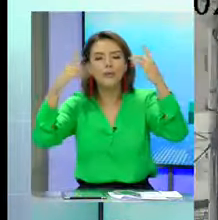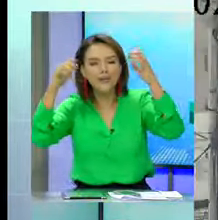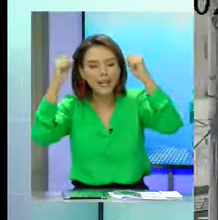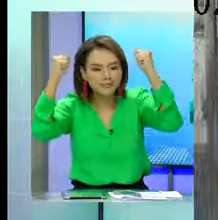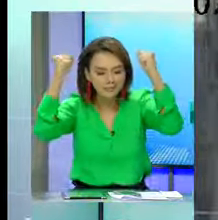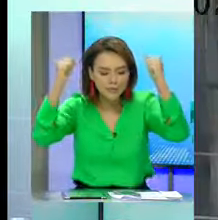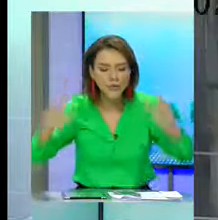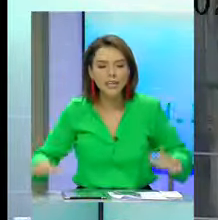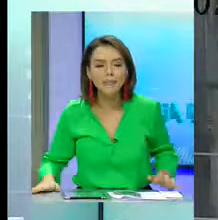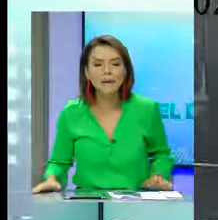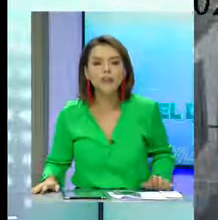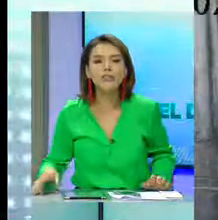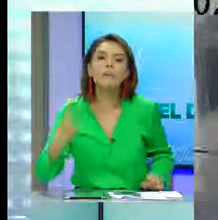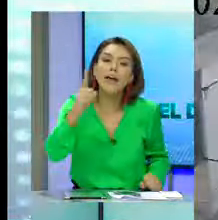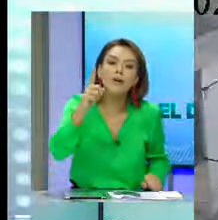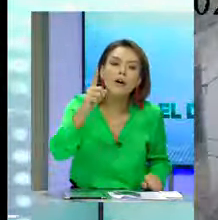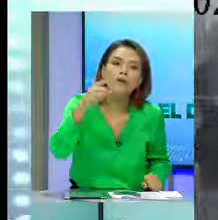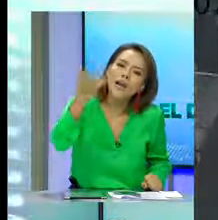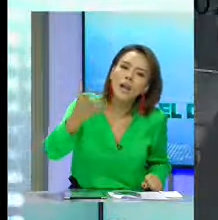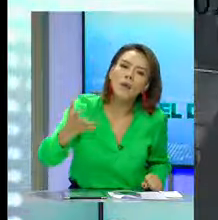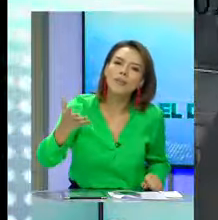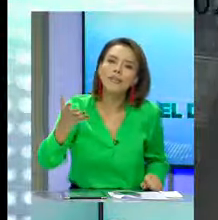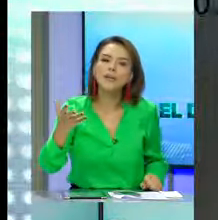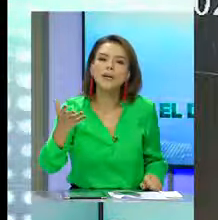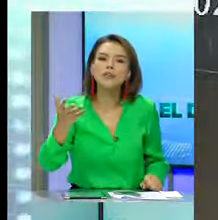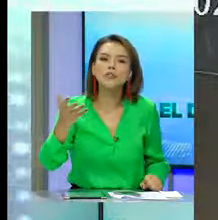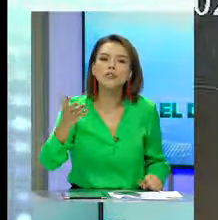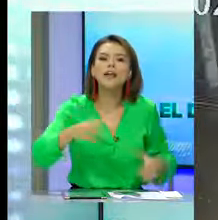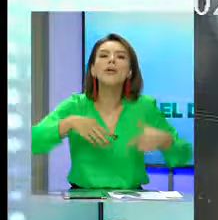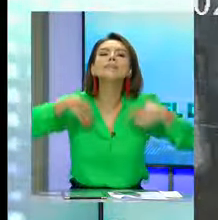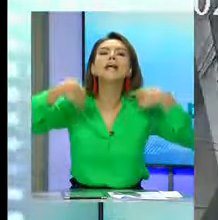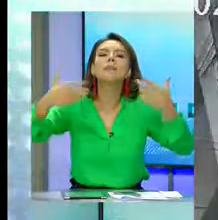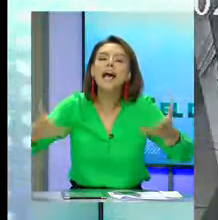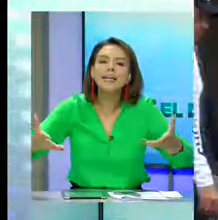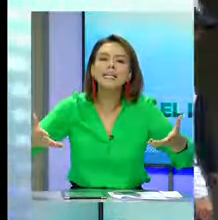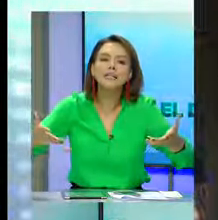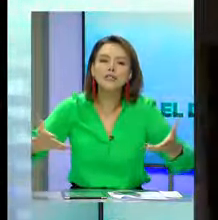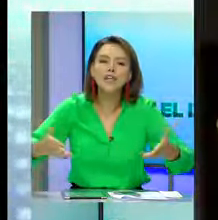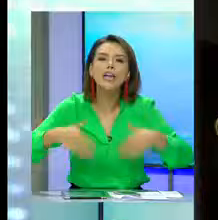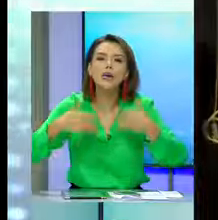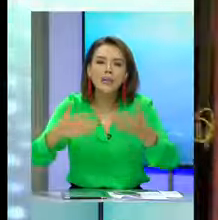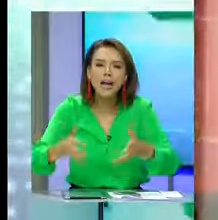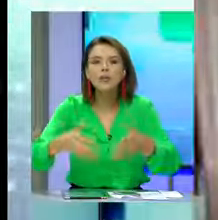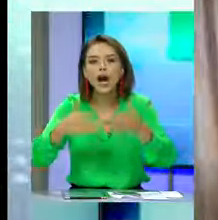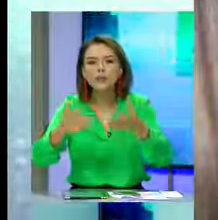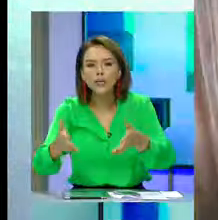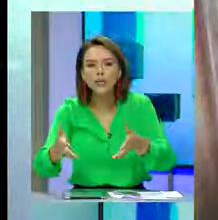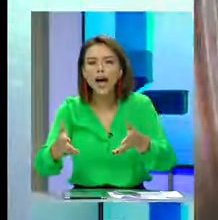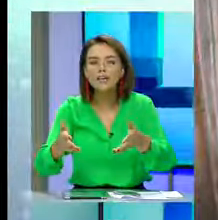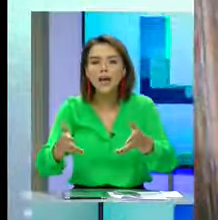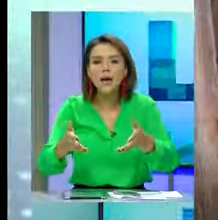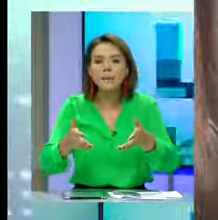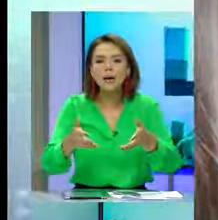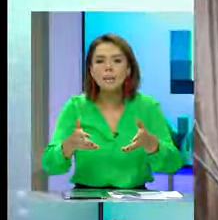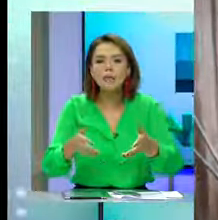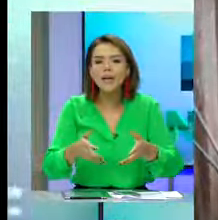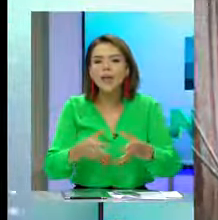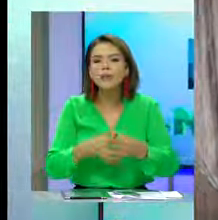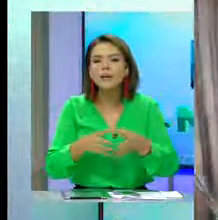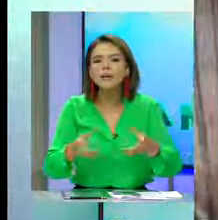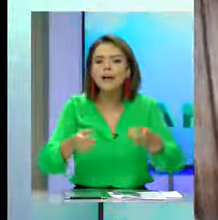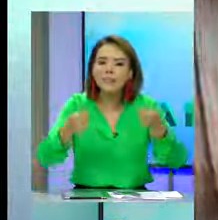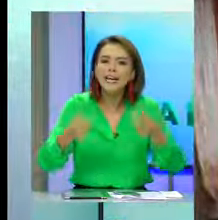esta ciudadana maravillosa, pero ¿cuál es la propuesta del gobierno, Roselena? ¿Cuál será el plan que tiene entonces el gobierno, las autoridades, para poder de